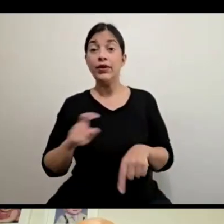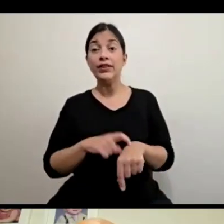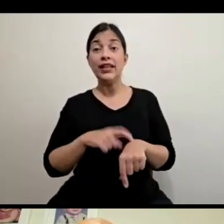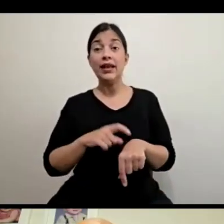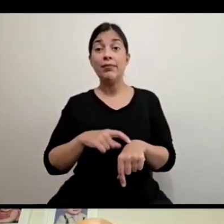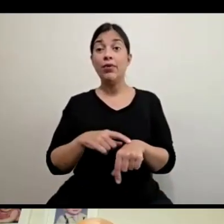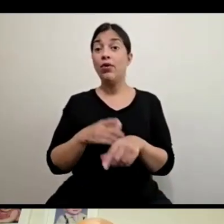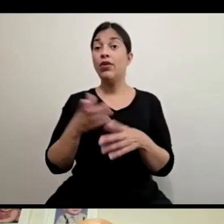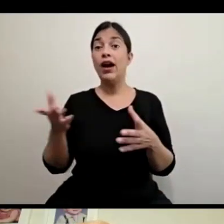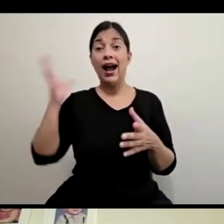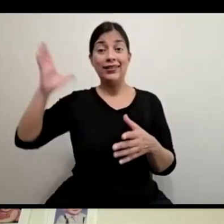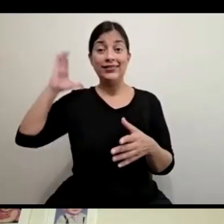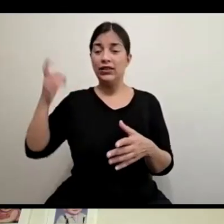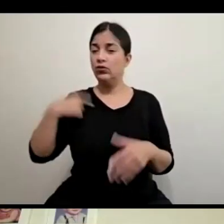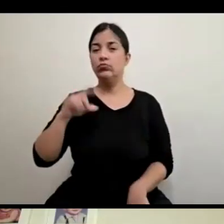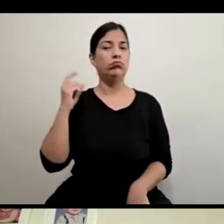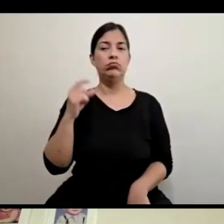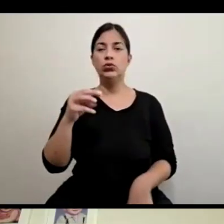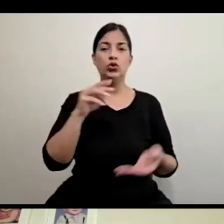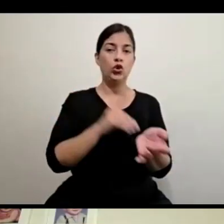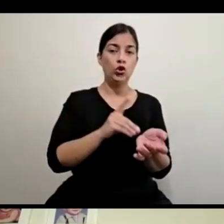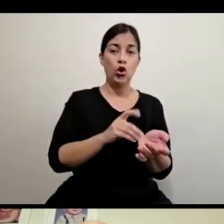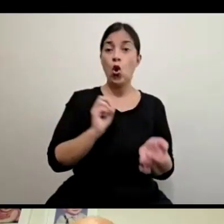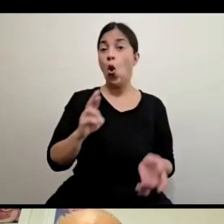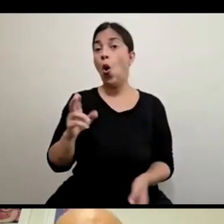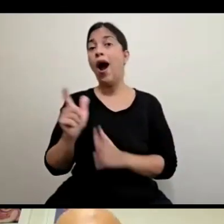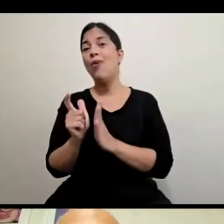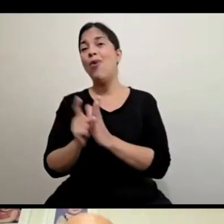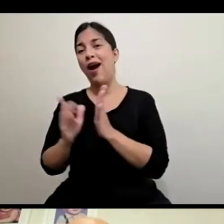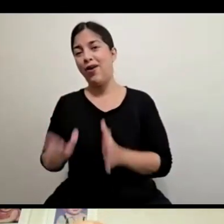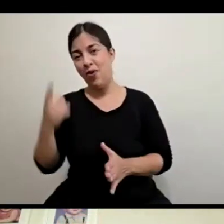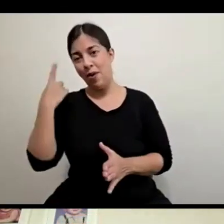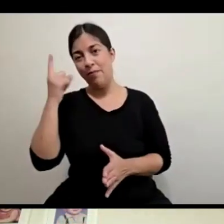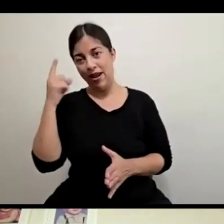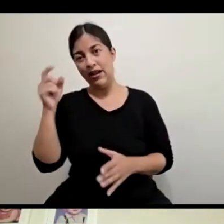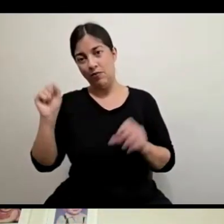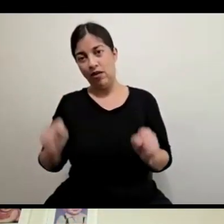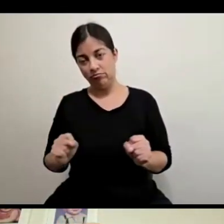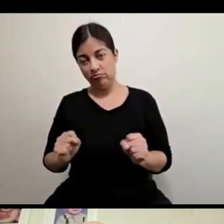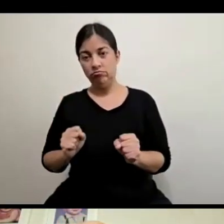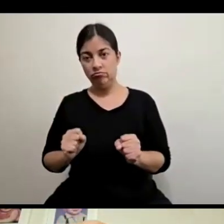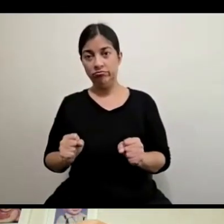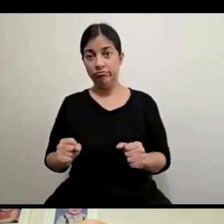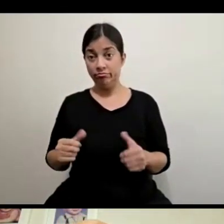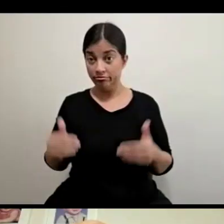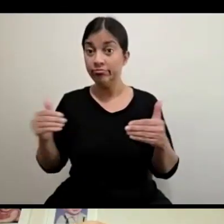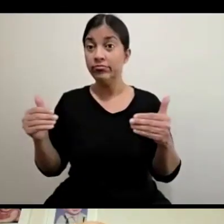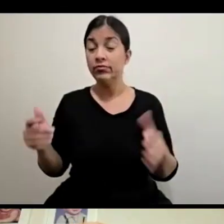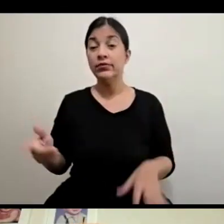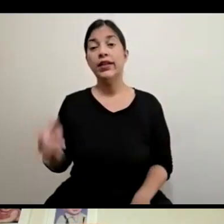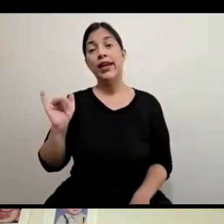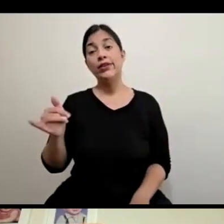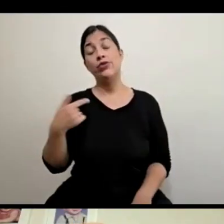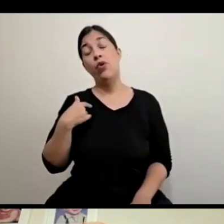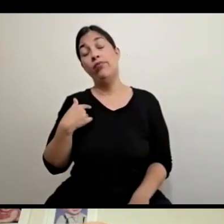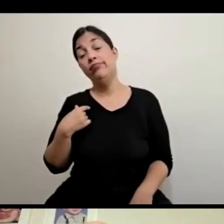ser o médico o abogado. Para poder subsistir y qué sé yo, y te inculcaban eso, y yo, como era bueno en